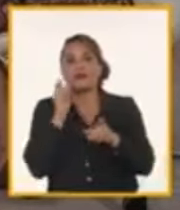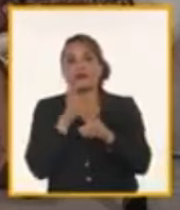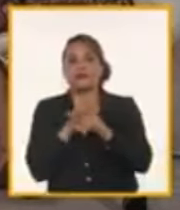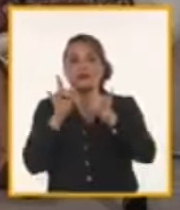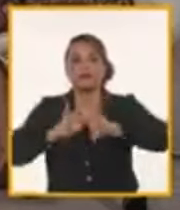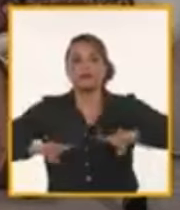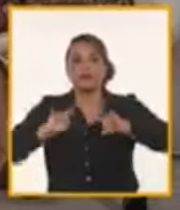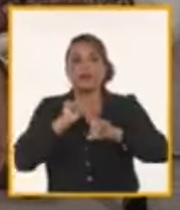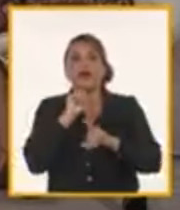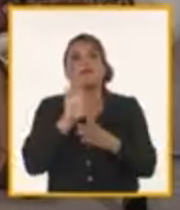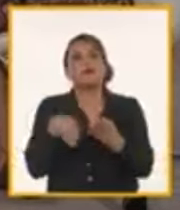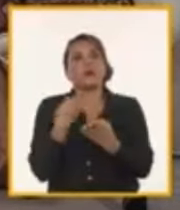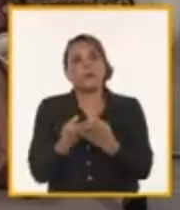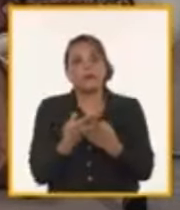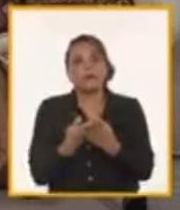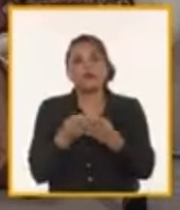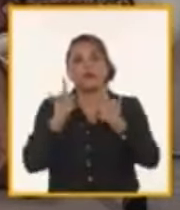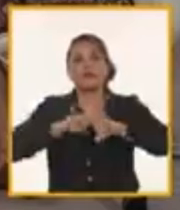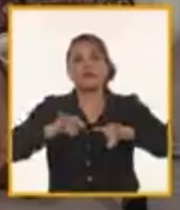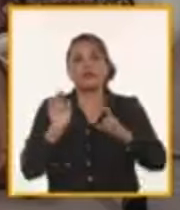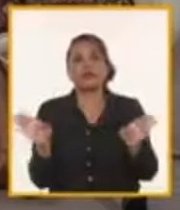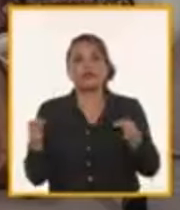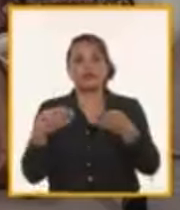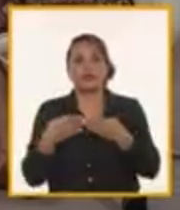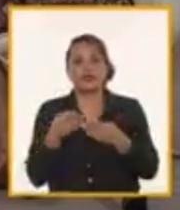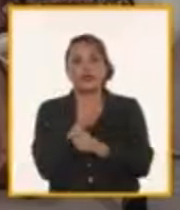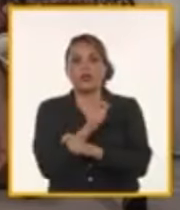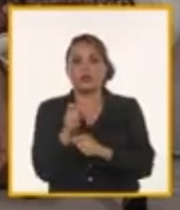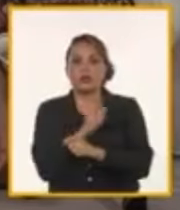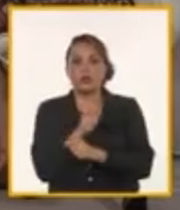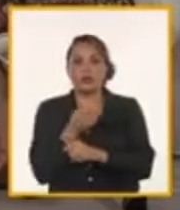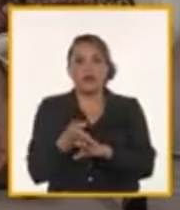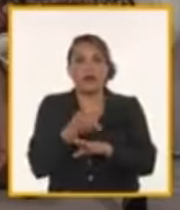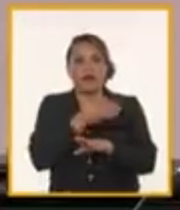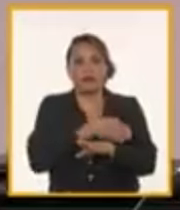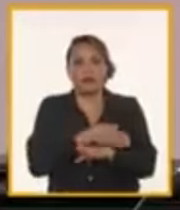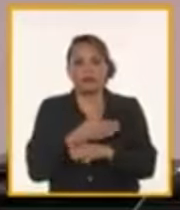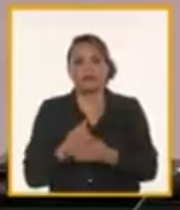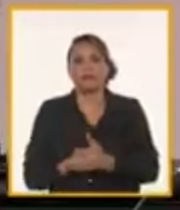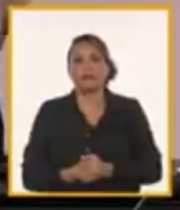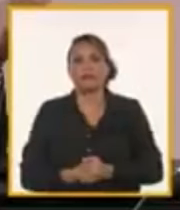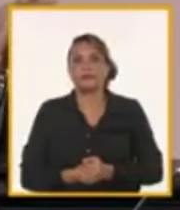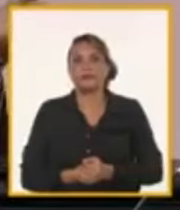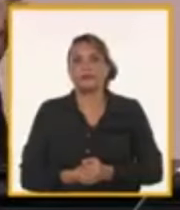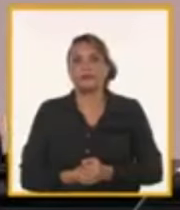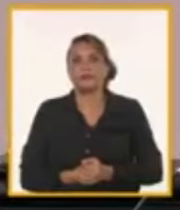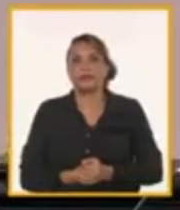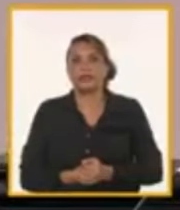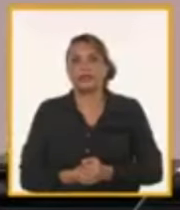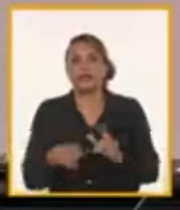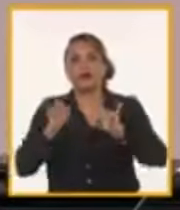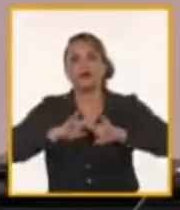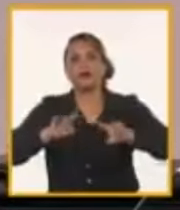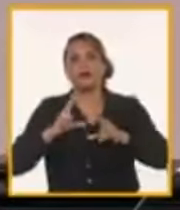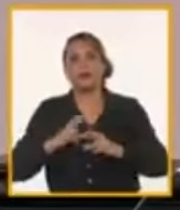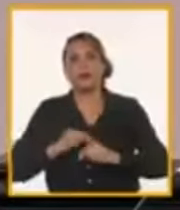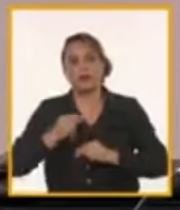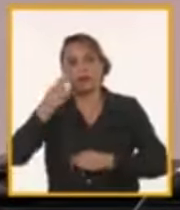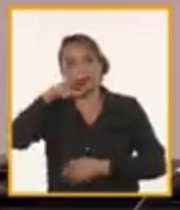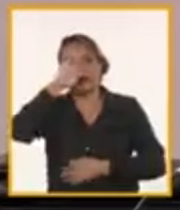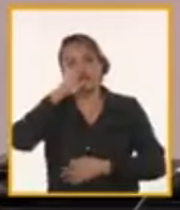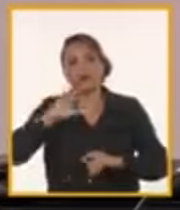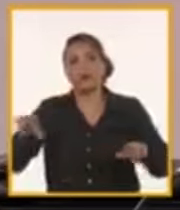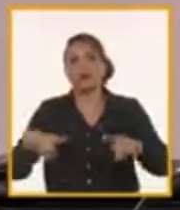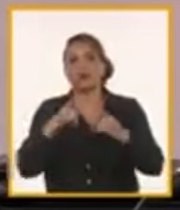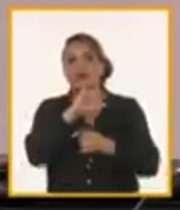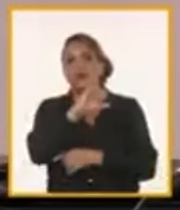la universidad con la que concluimos prácticamente el curso escolar anterior la universidad pedagógica cubana que acaba de cumplir sus